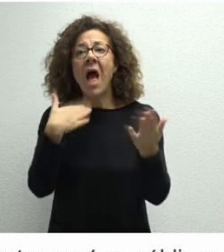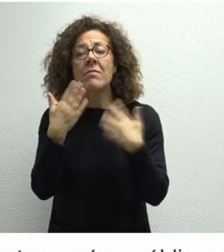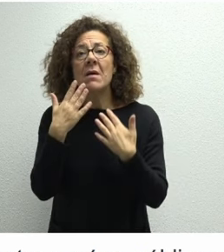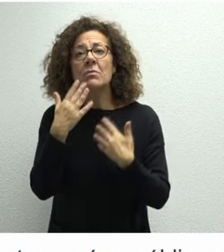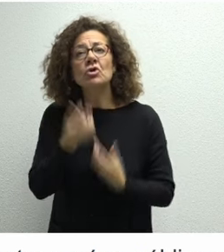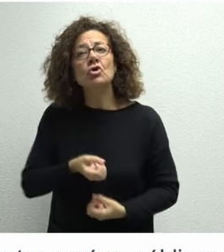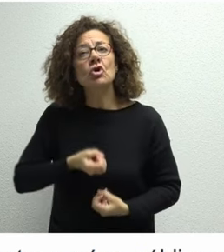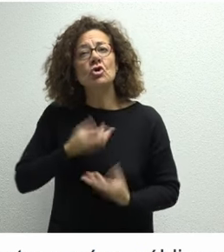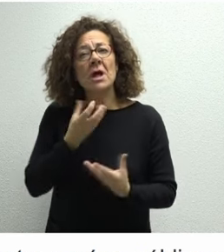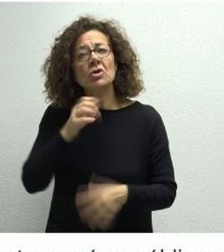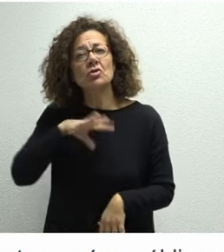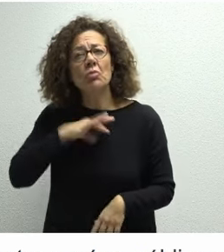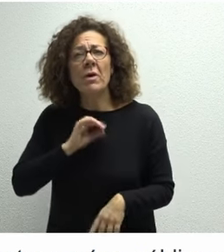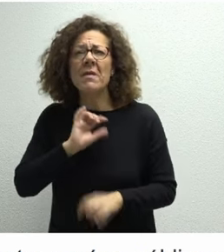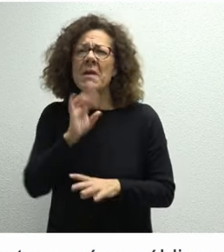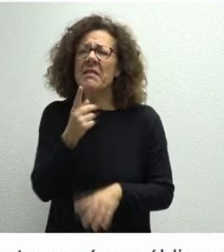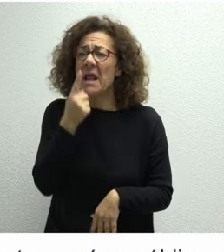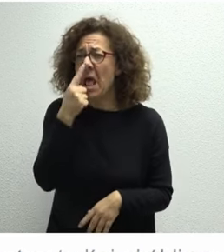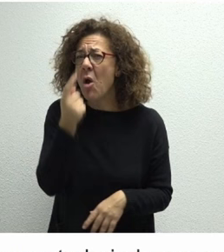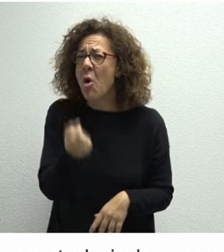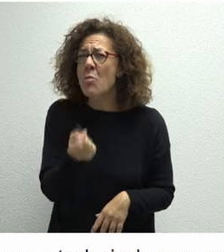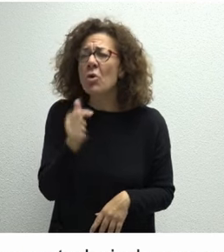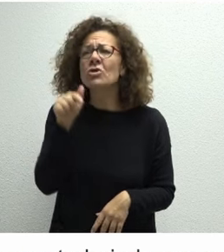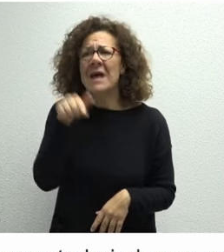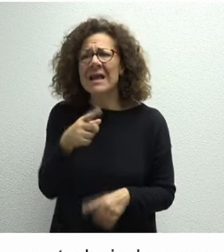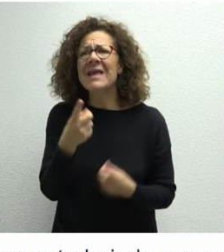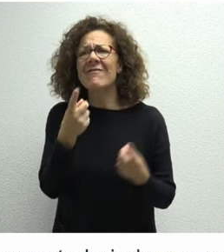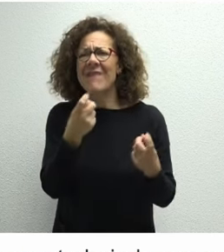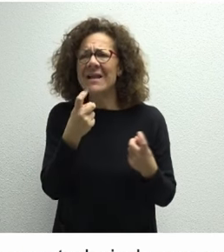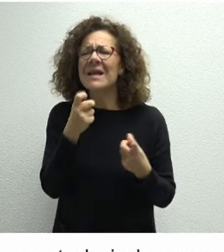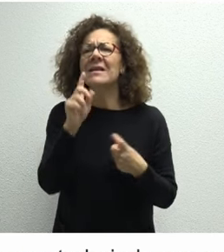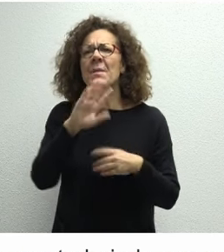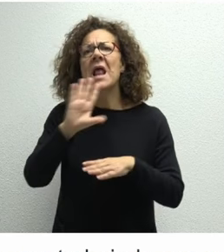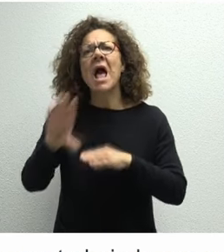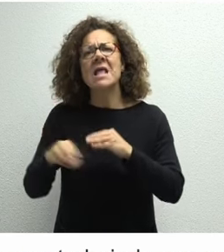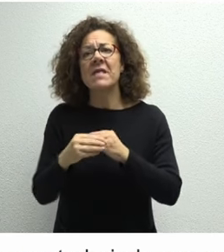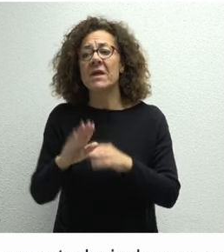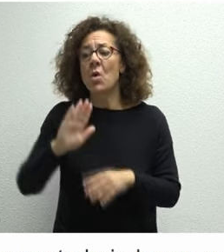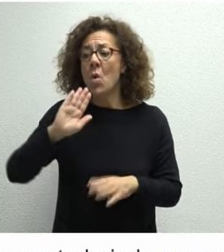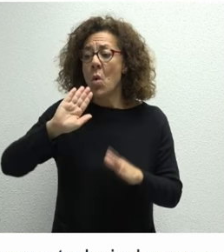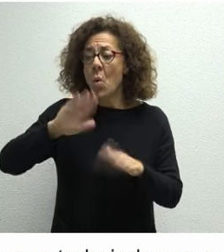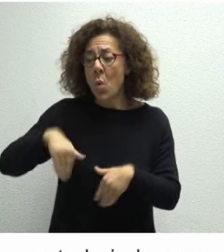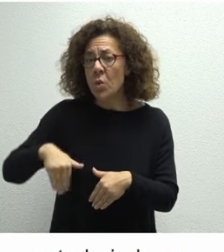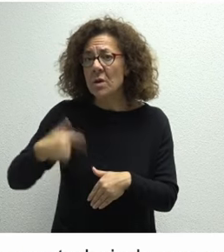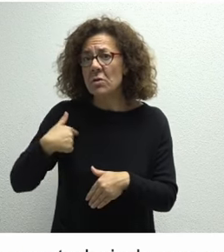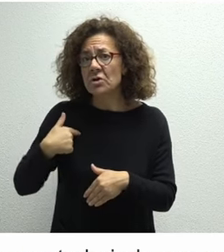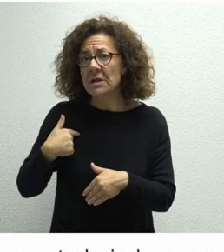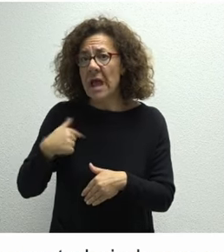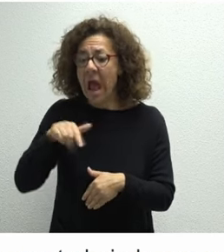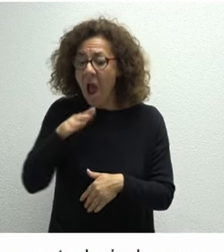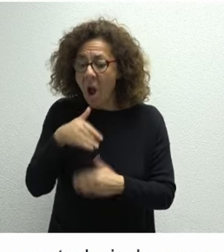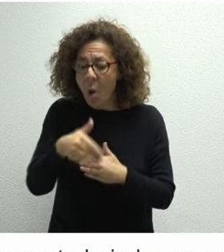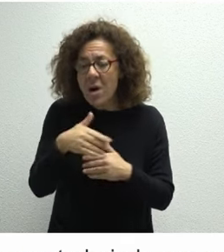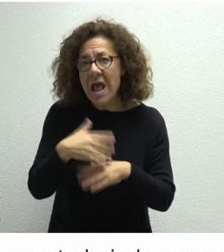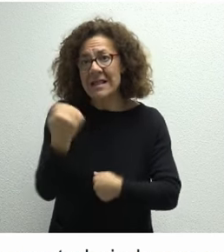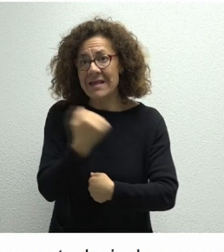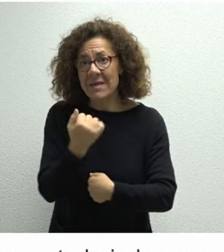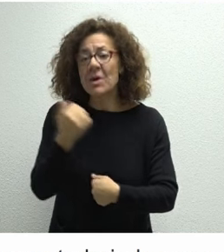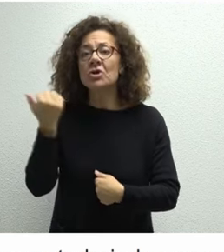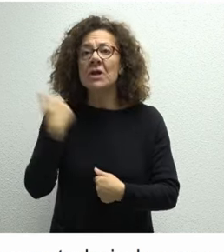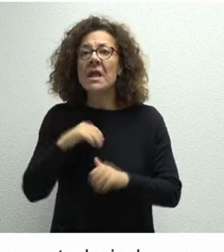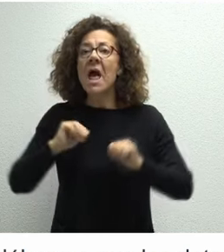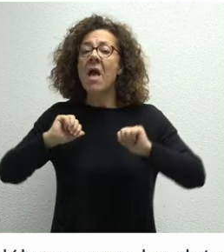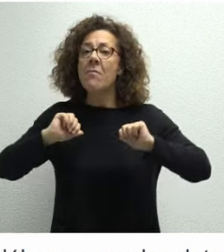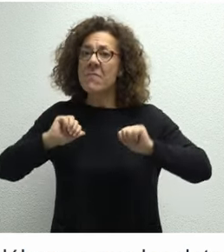datos a lo mejor pueden parecer pocos Aquí sí que faltan no añadir los últimos que que atenderemos ahora en diciembre los que ya empezamos a